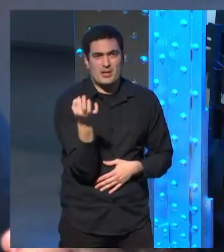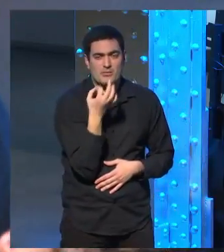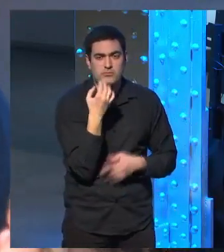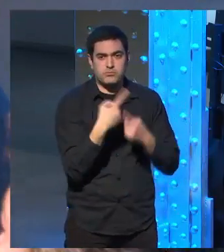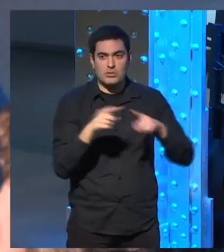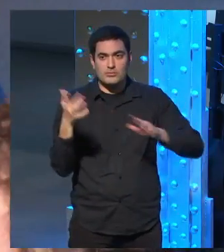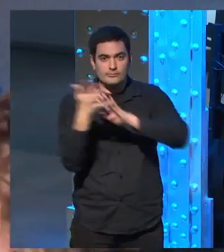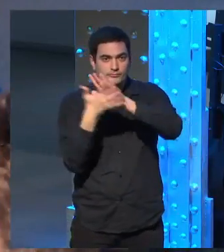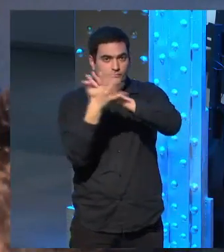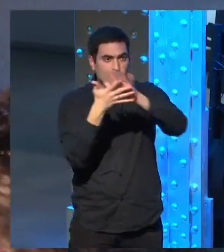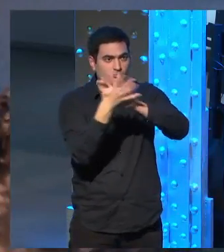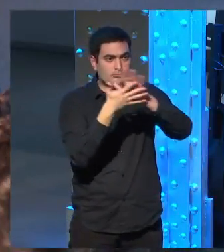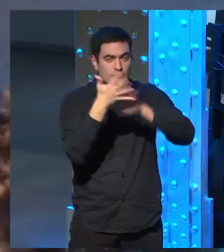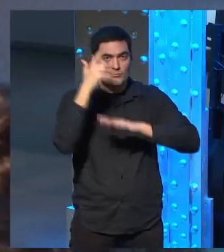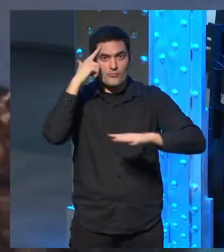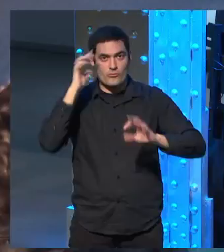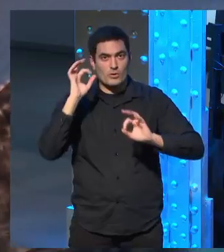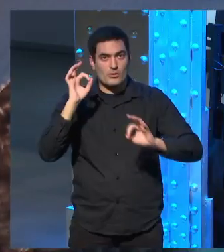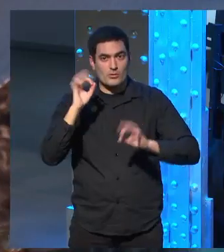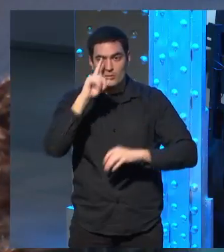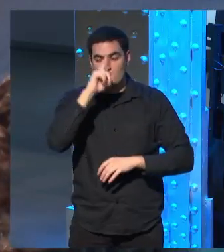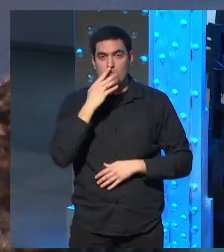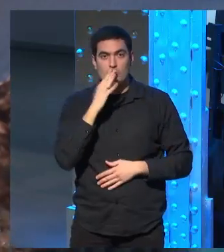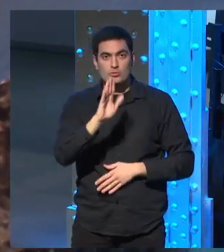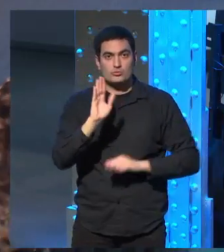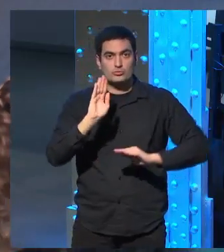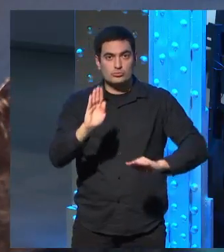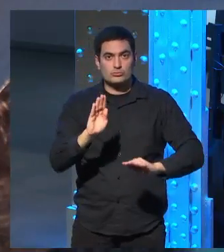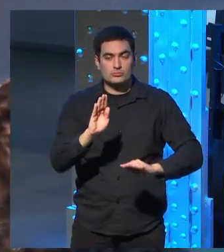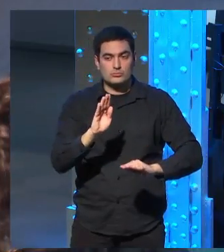hablabas evidentemente ninguna actitud es